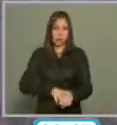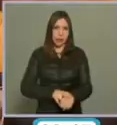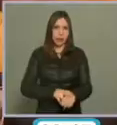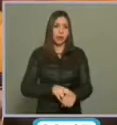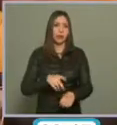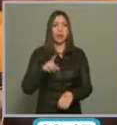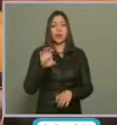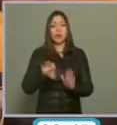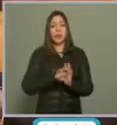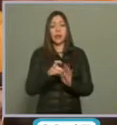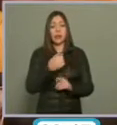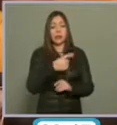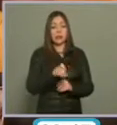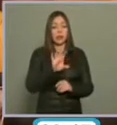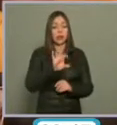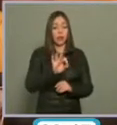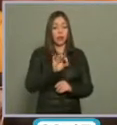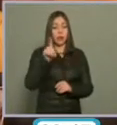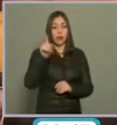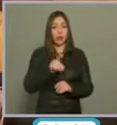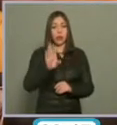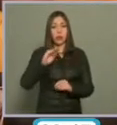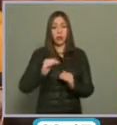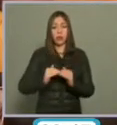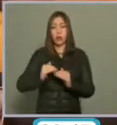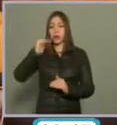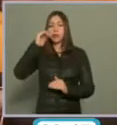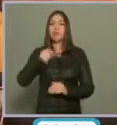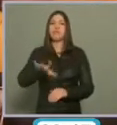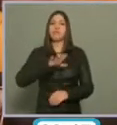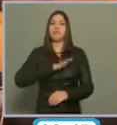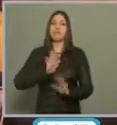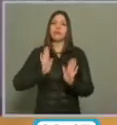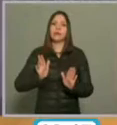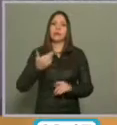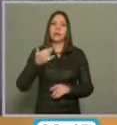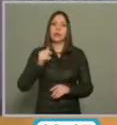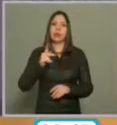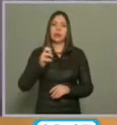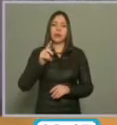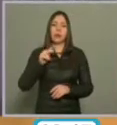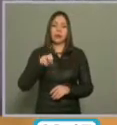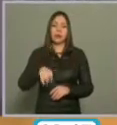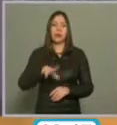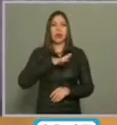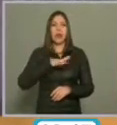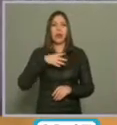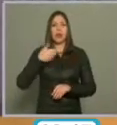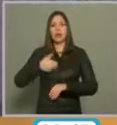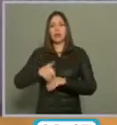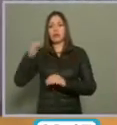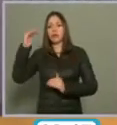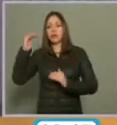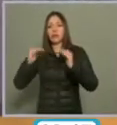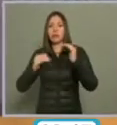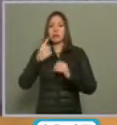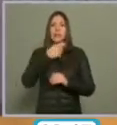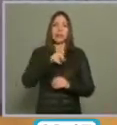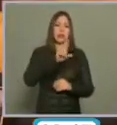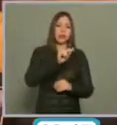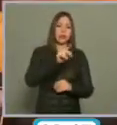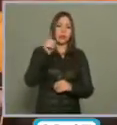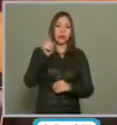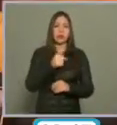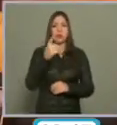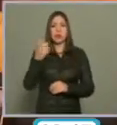De 140, 90 en adelante ya es hipertensión arterial. Y hay cifras Hay que hasta tener de mucho cuidado. 180, 110, que ya son hipertensiones ya